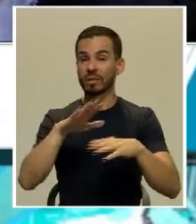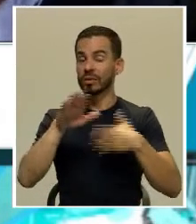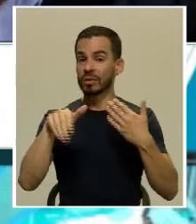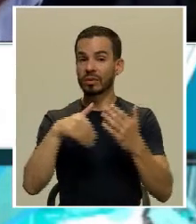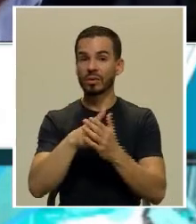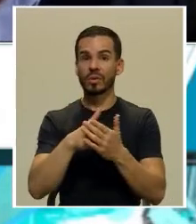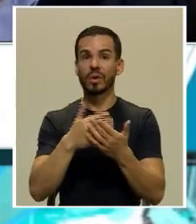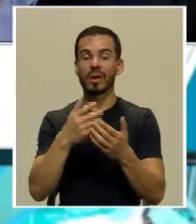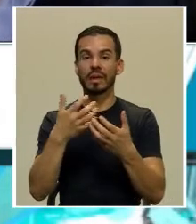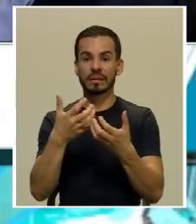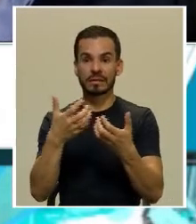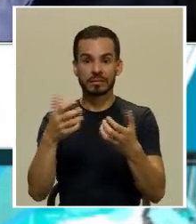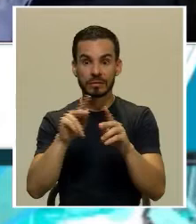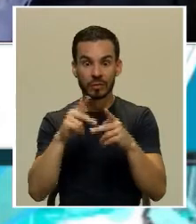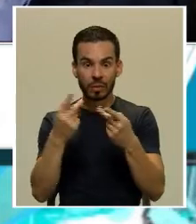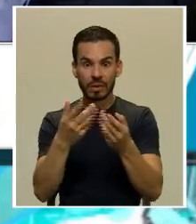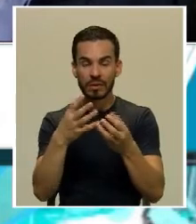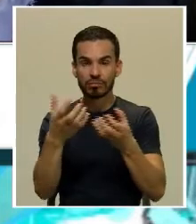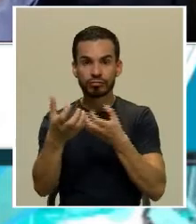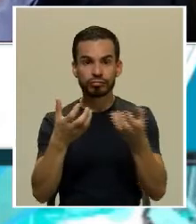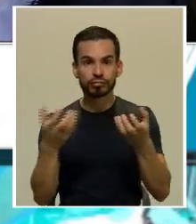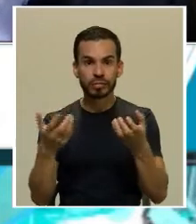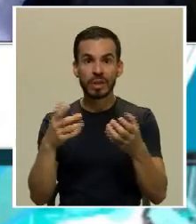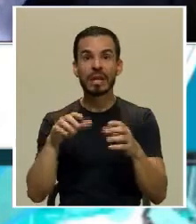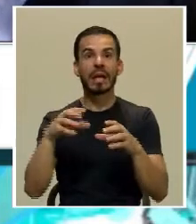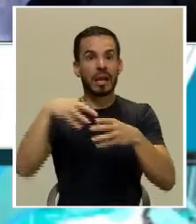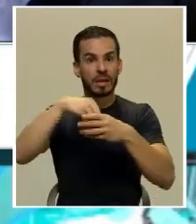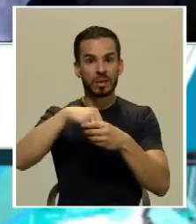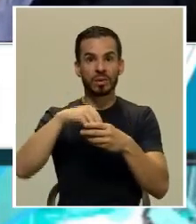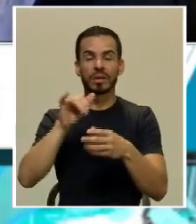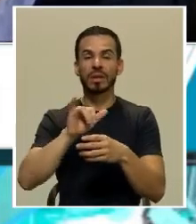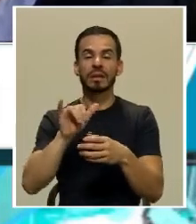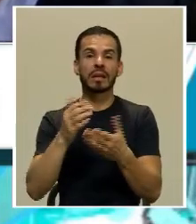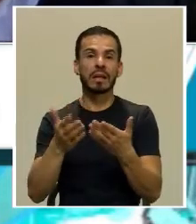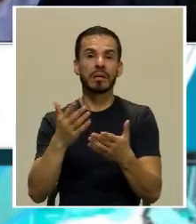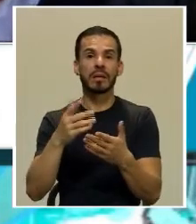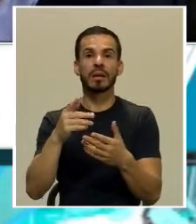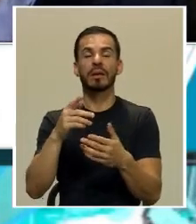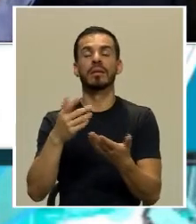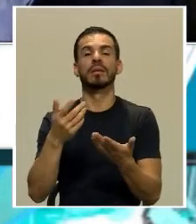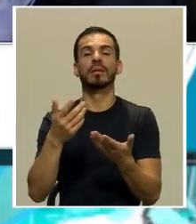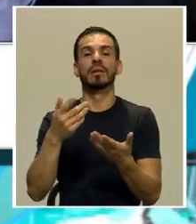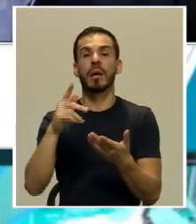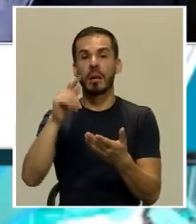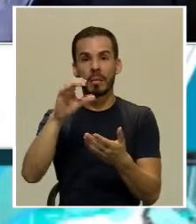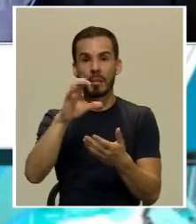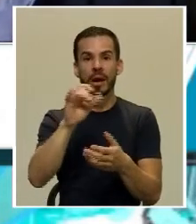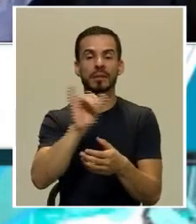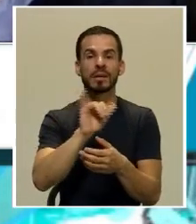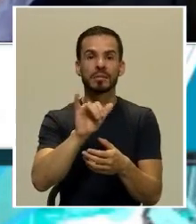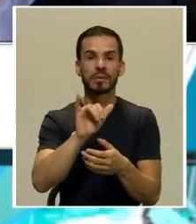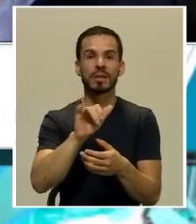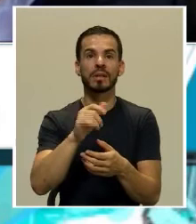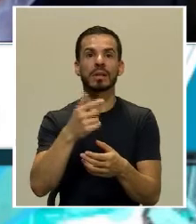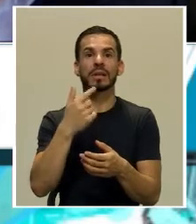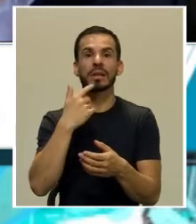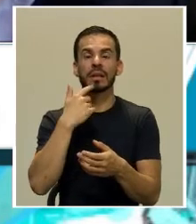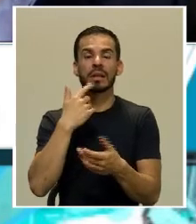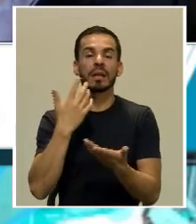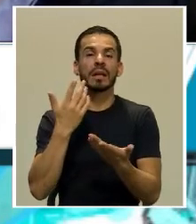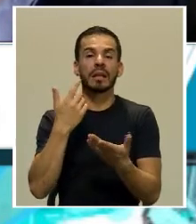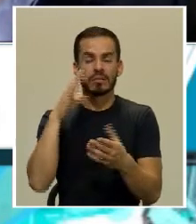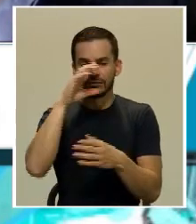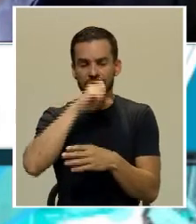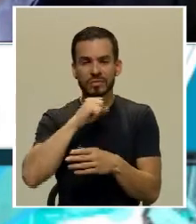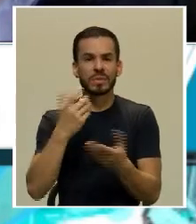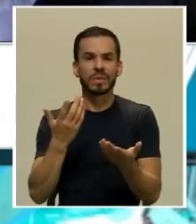todas están fragmentadas y cuando la fracción incluida probablemente la del partido de gobierno, Acción Ciudadana, según qué temas,